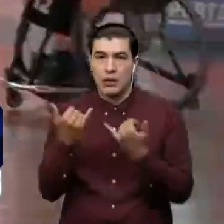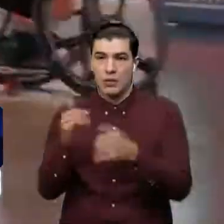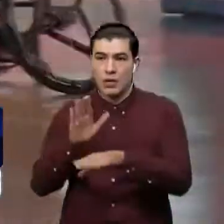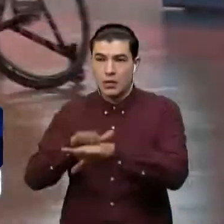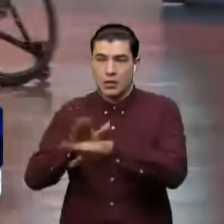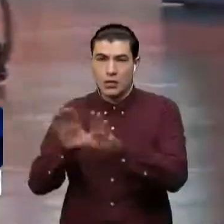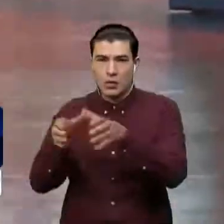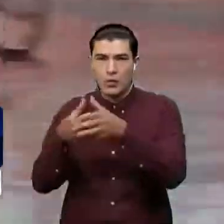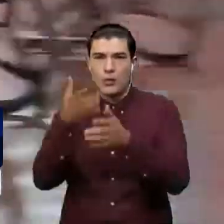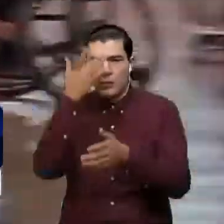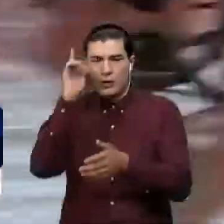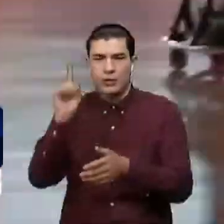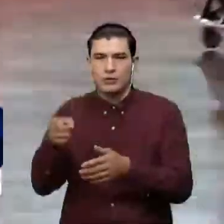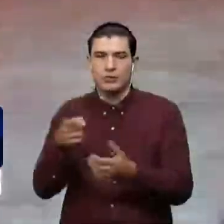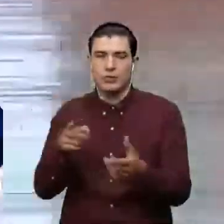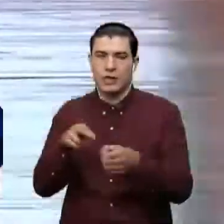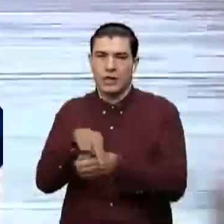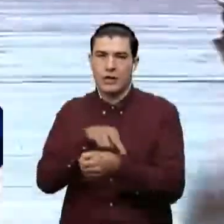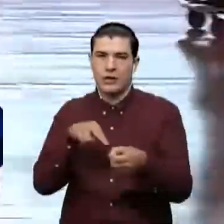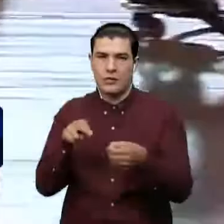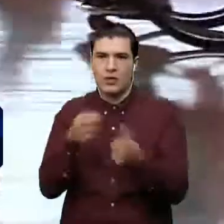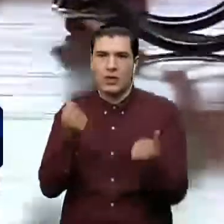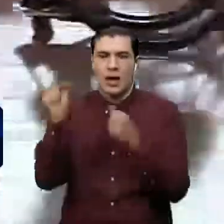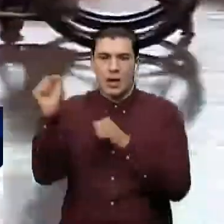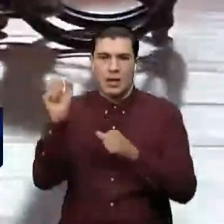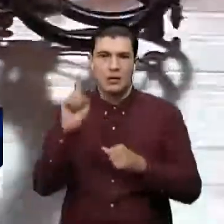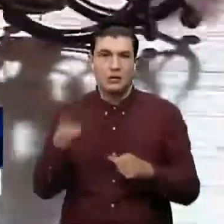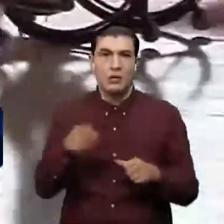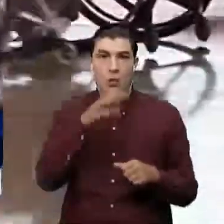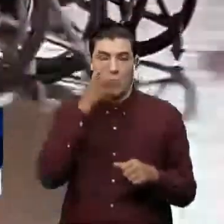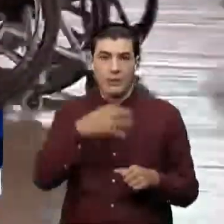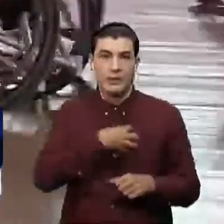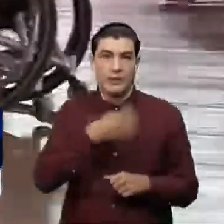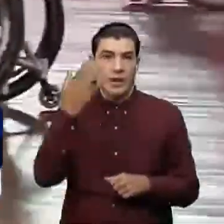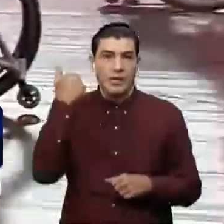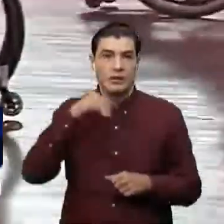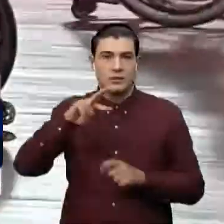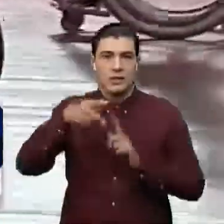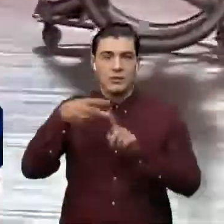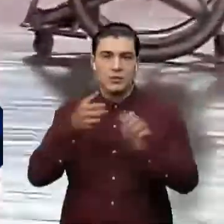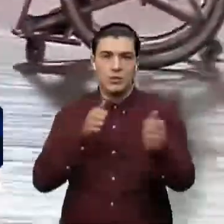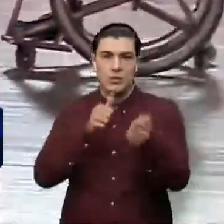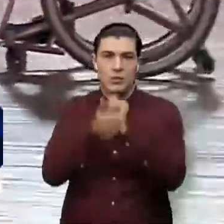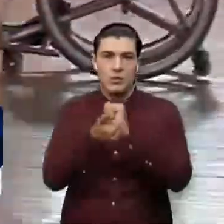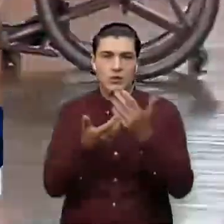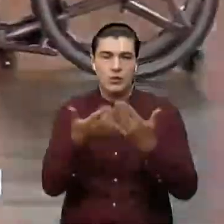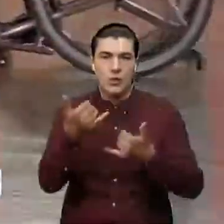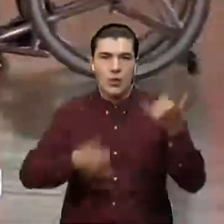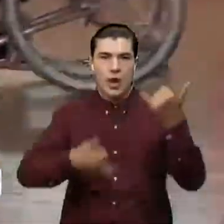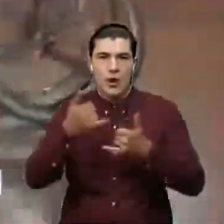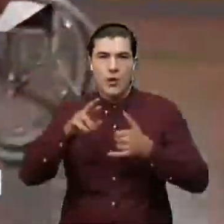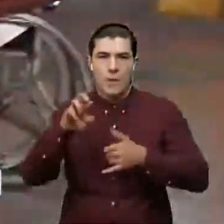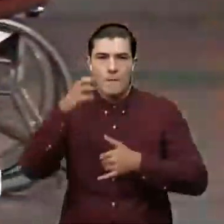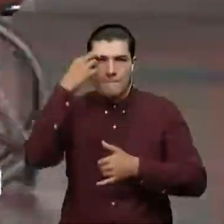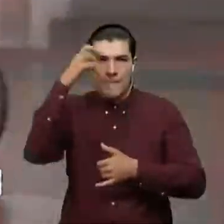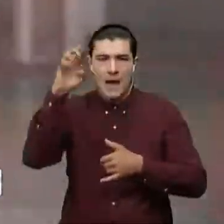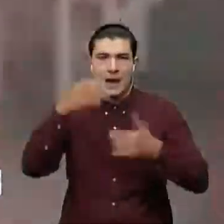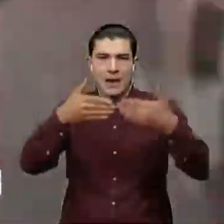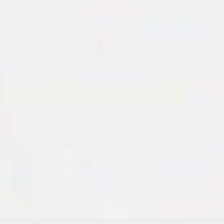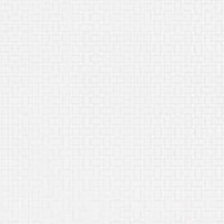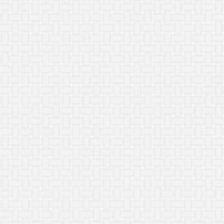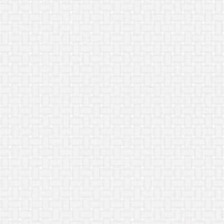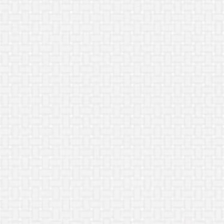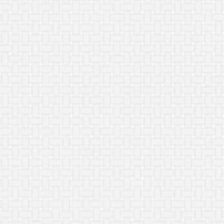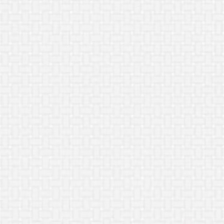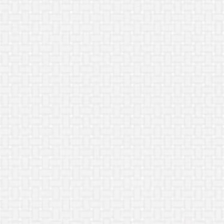de los jugadores de la región recientemente gritaron campeones en el segundo clasificatorio a juegos paranacionales en el valle del